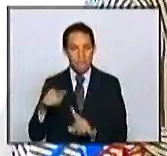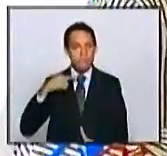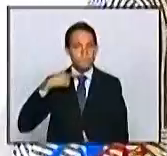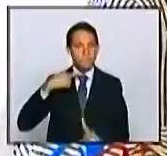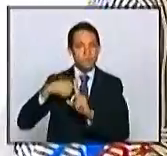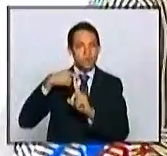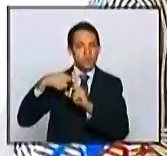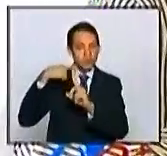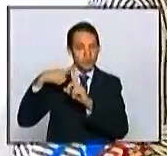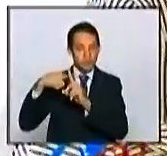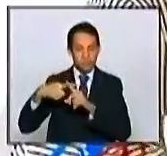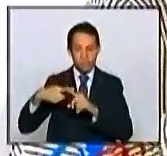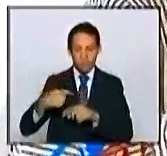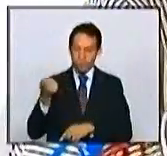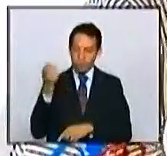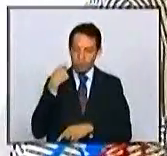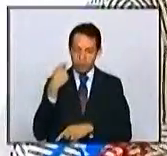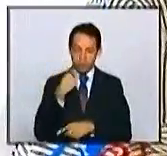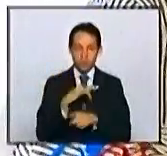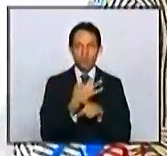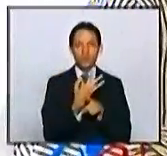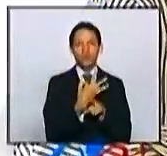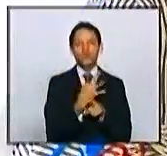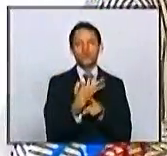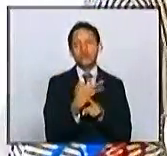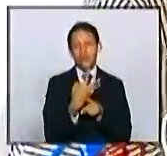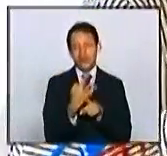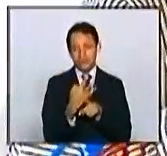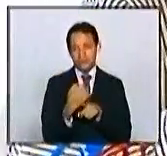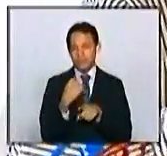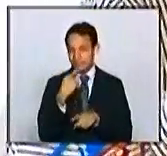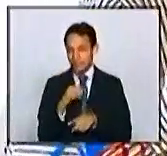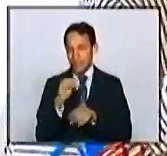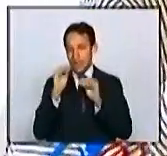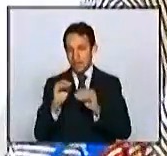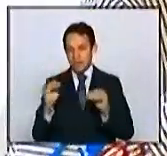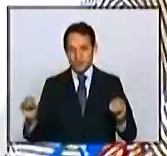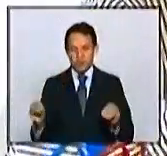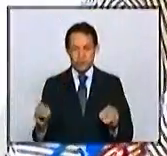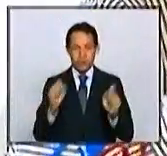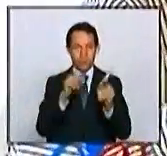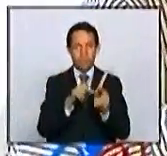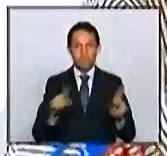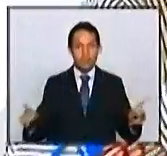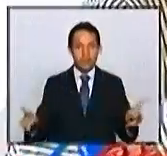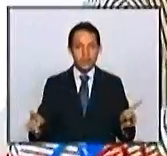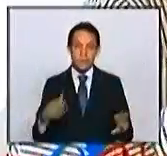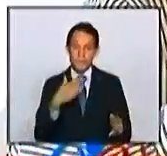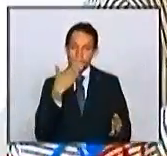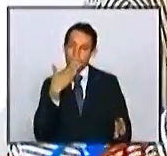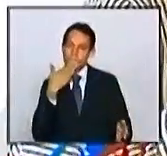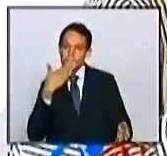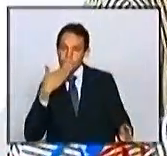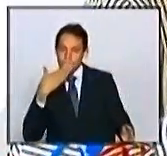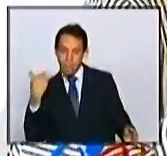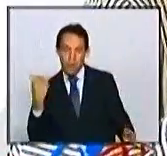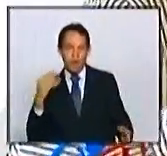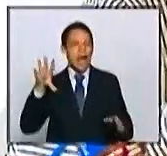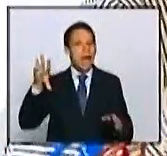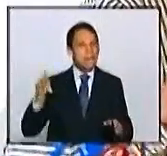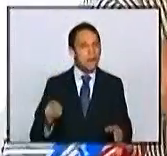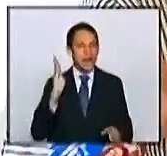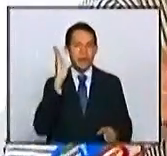y hace unos días ponía yo un tweet en mi cuenta de Twitter donde decía que la gente debería apagar más, con más frecuencia su celular